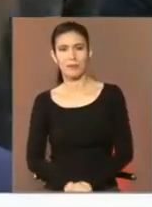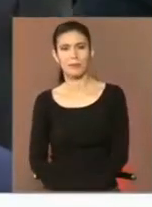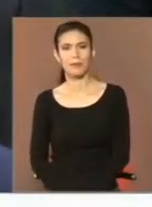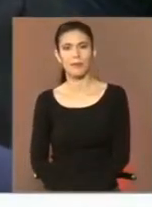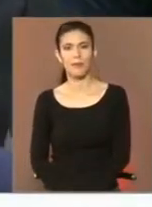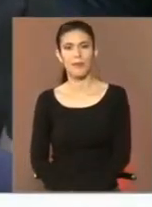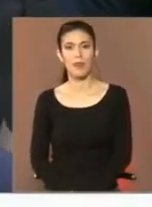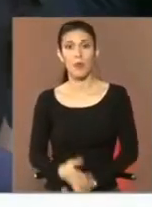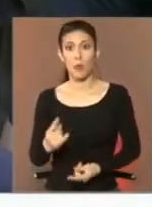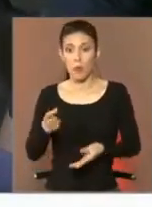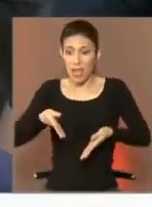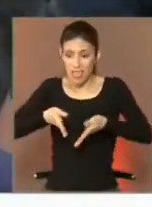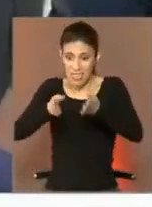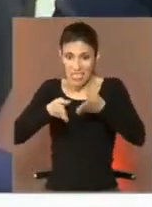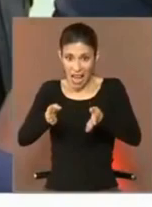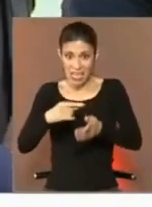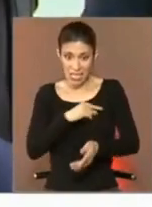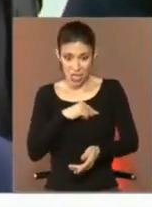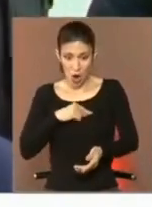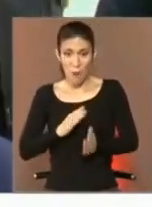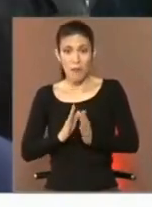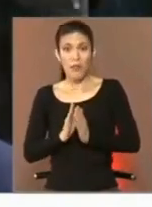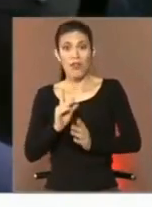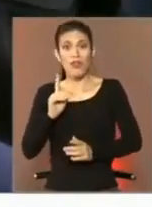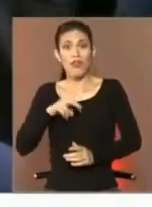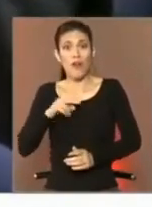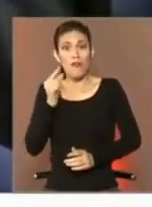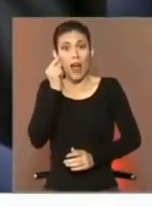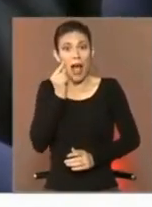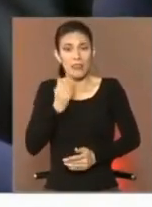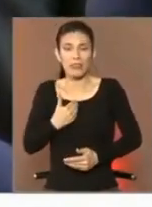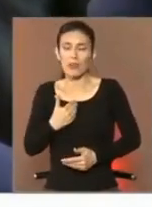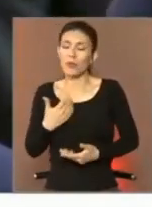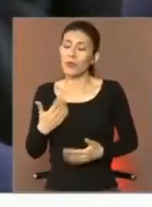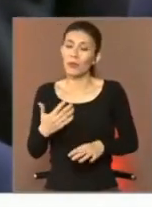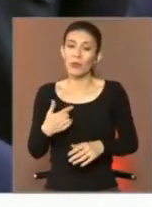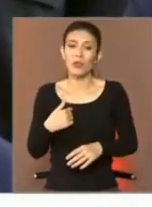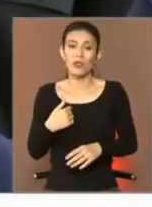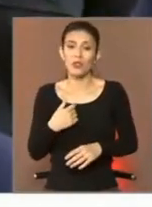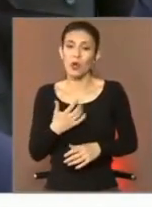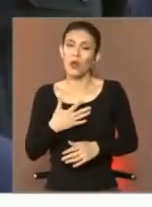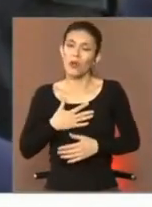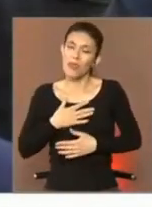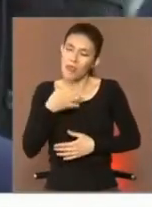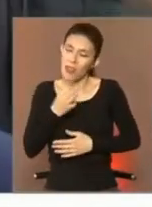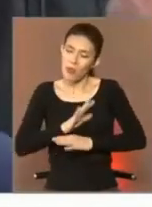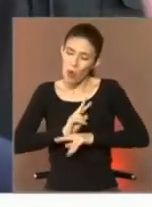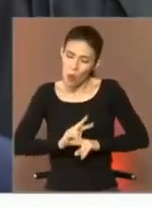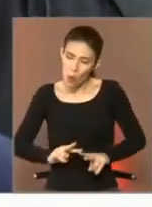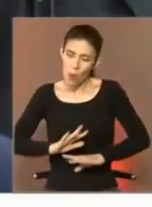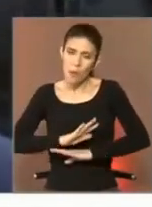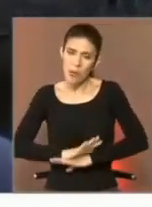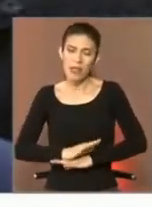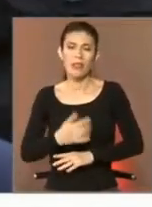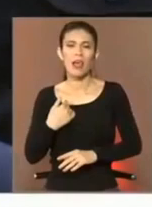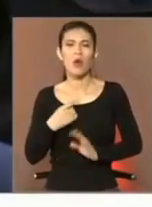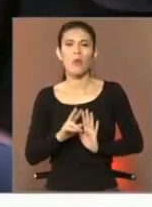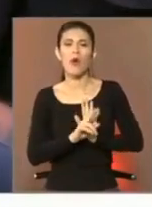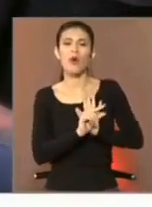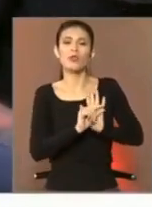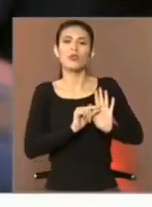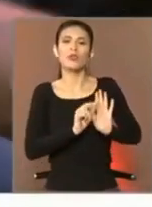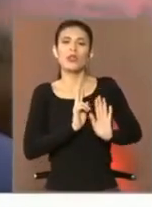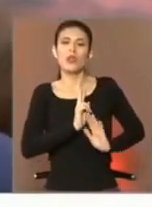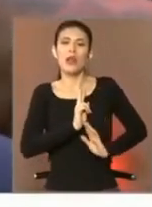esta calle con el nombre de Don Francisco lo hago con mucha modestia a nombre de todos los